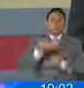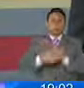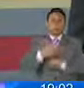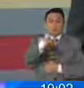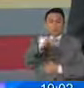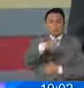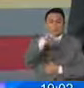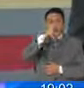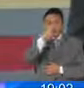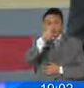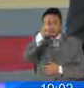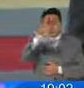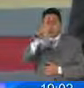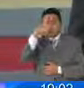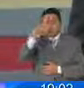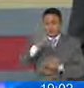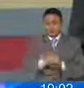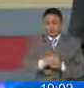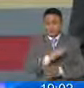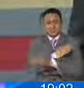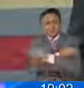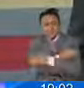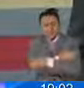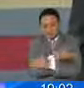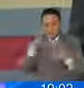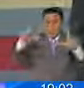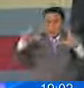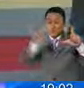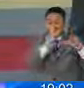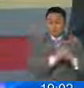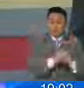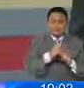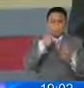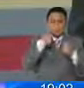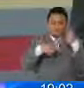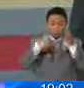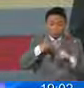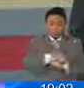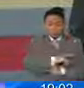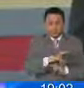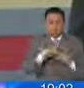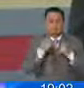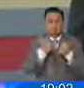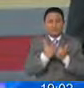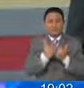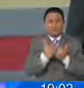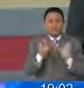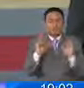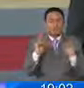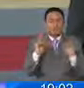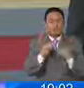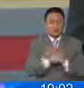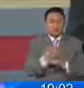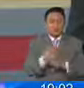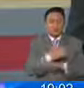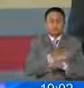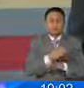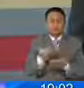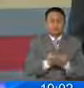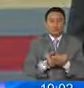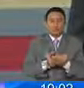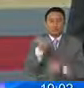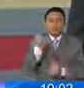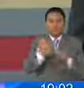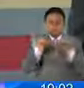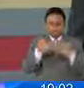Entre abrazos, fotografías y hasta lágrimas, los legisladores se despidieron. Antes de culminar la sesión de la Asamblea, se aprobaron